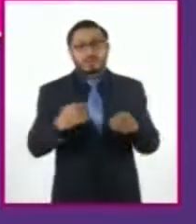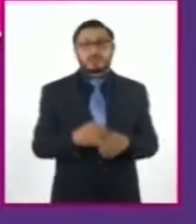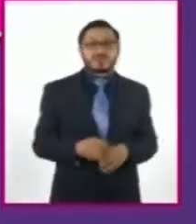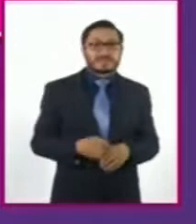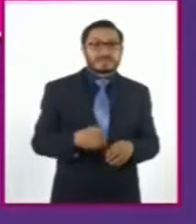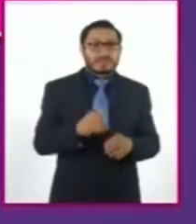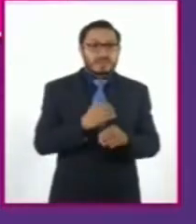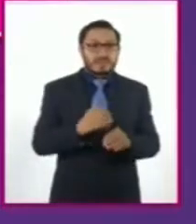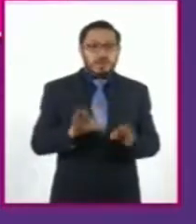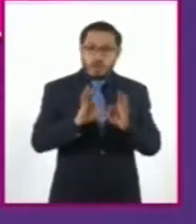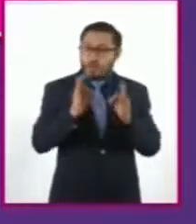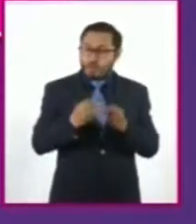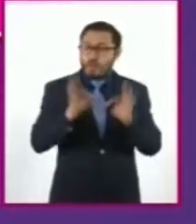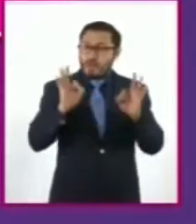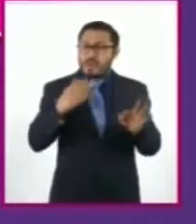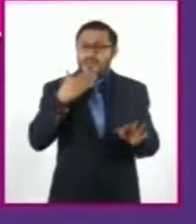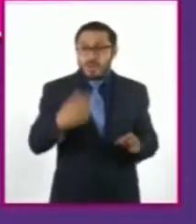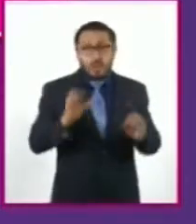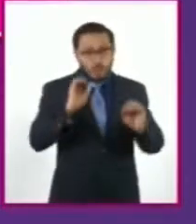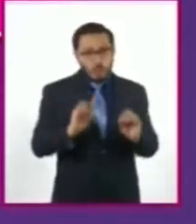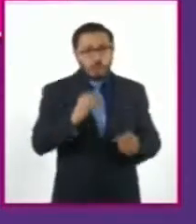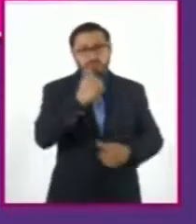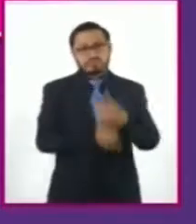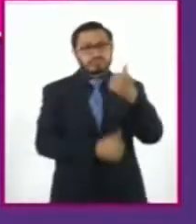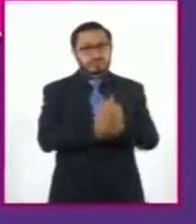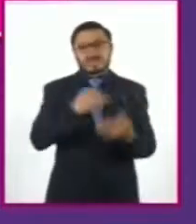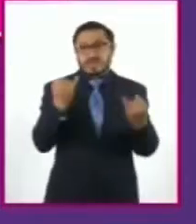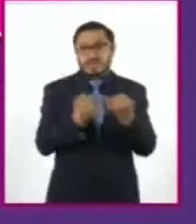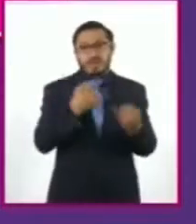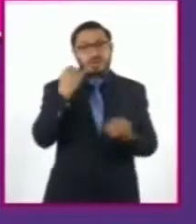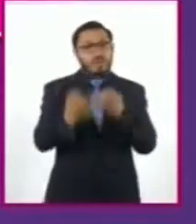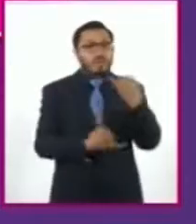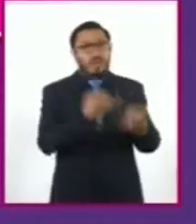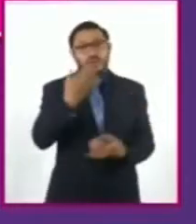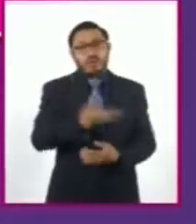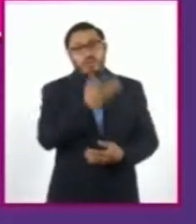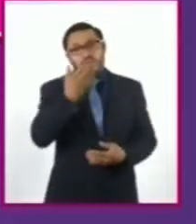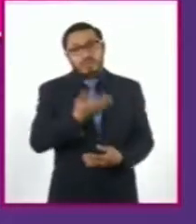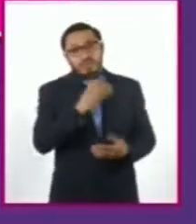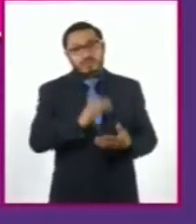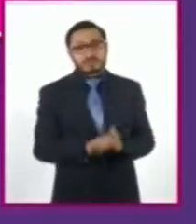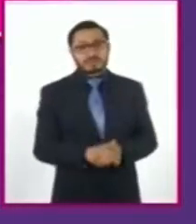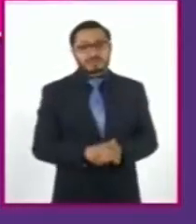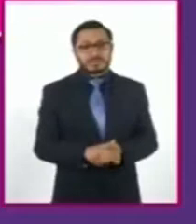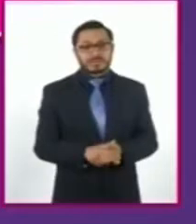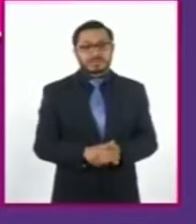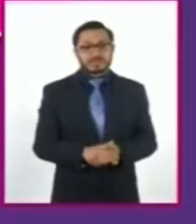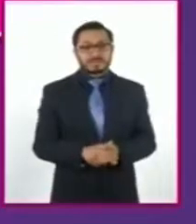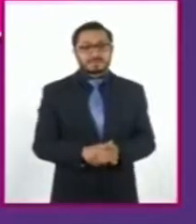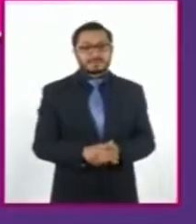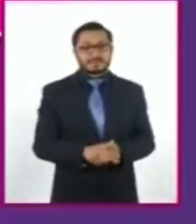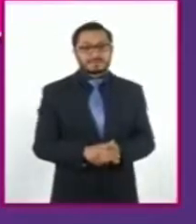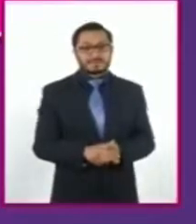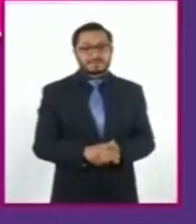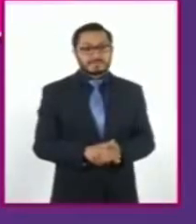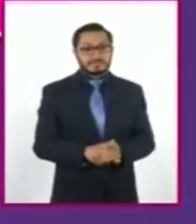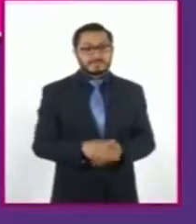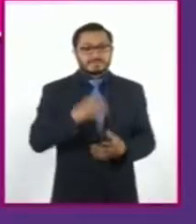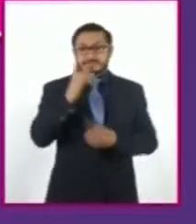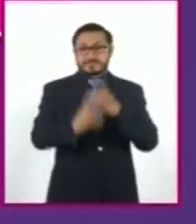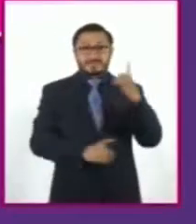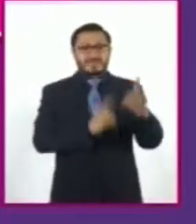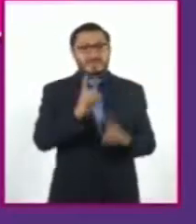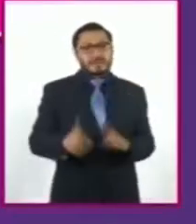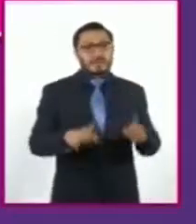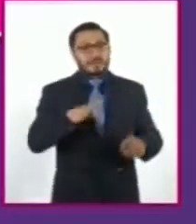de competición, así como los juegos tradicionales o autóctonos. A través del deporte se